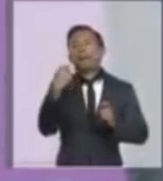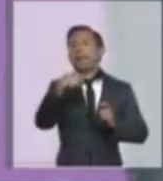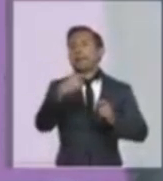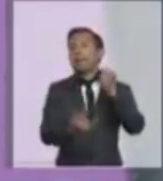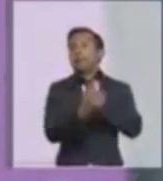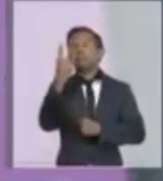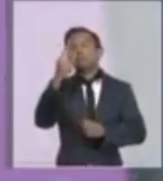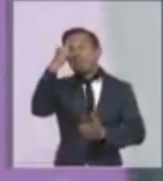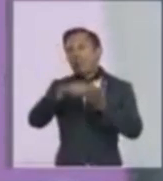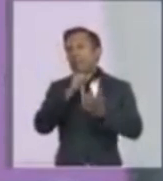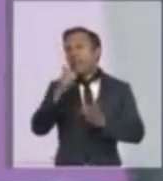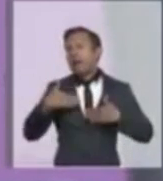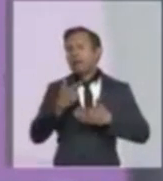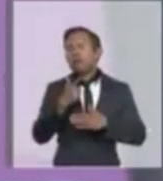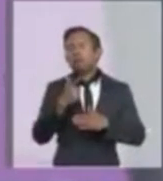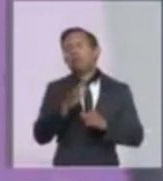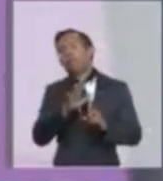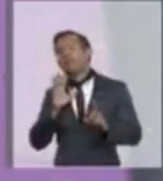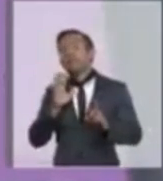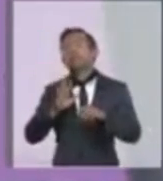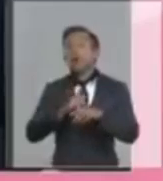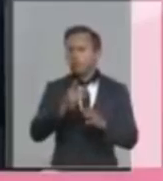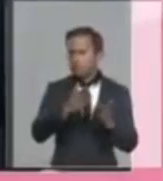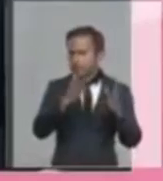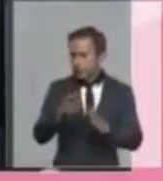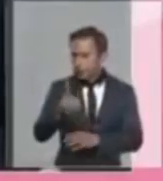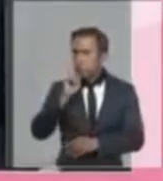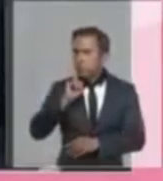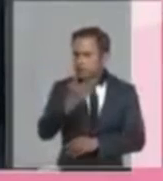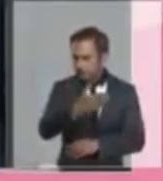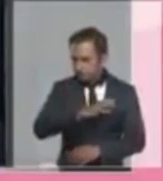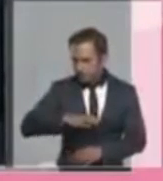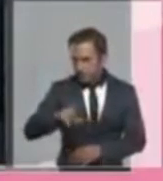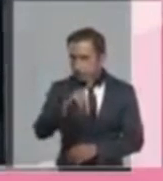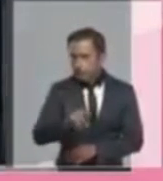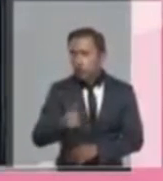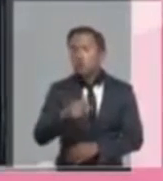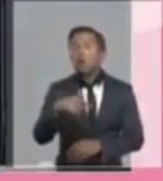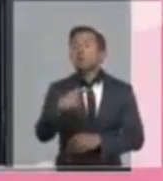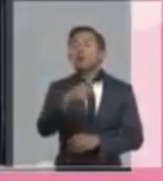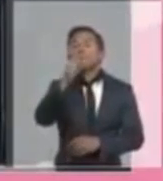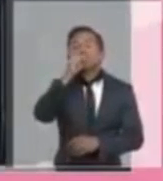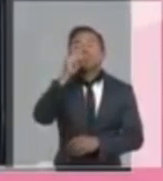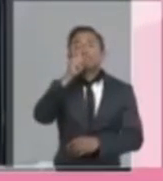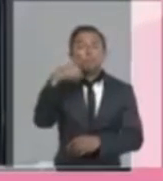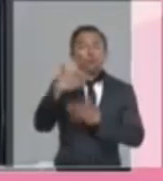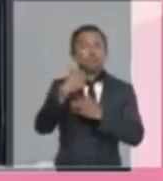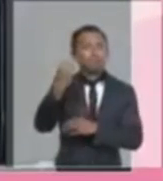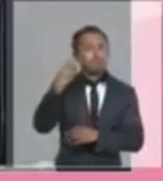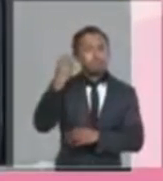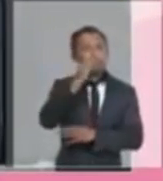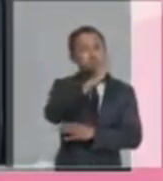con Margarita Zavala, ¿cuál es el mecanismo que usted propone para dar seguimiento a sus promesas de campaña y en caso de que no las cumpla, se le